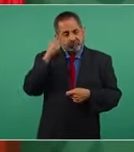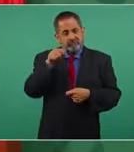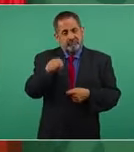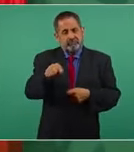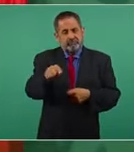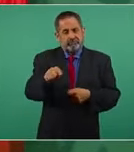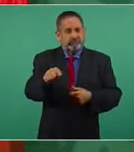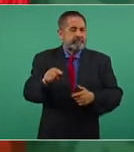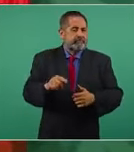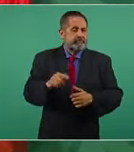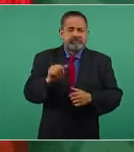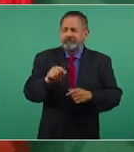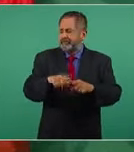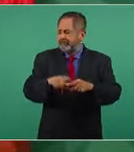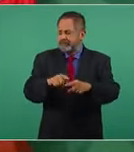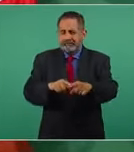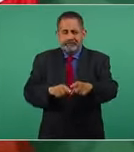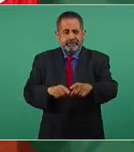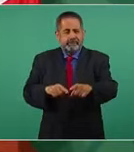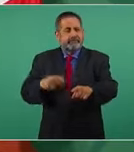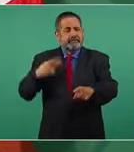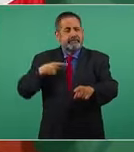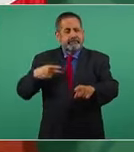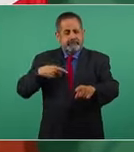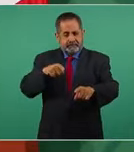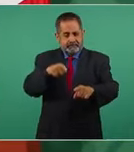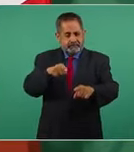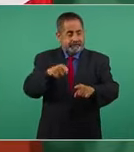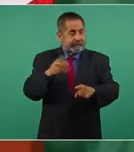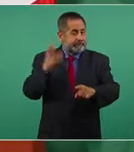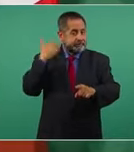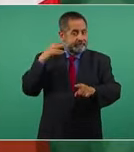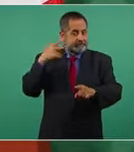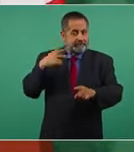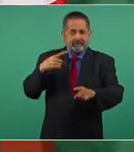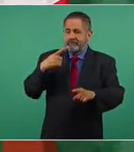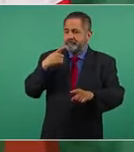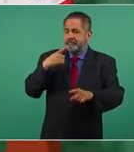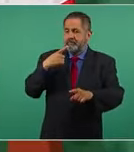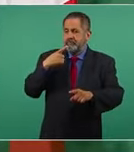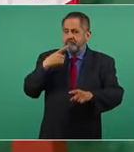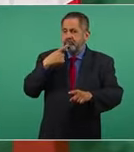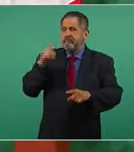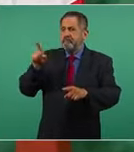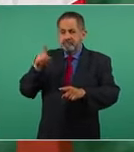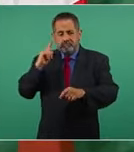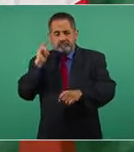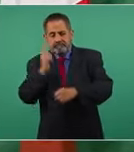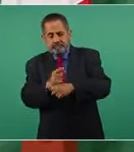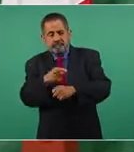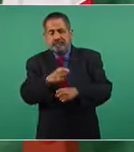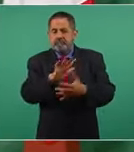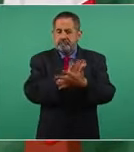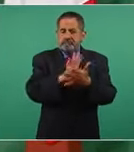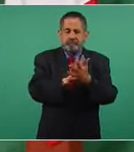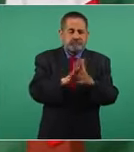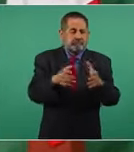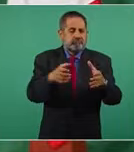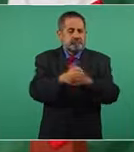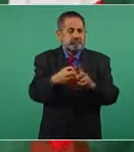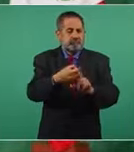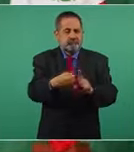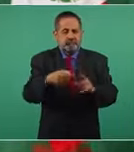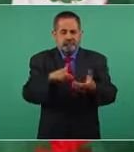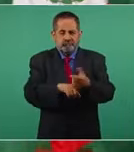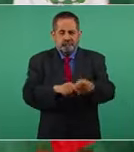a una persona acusada de delincuencia organizada. Y lo